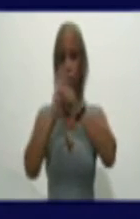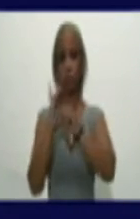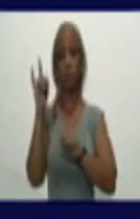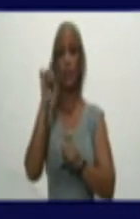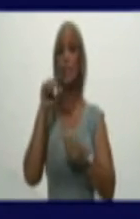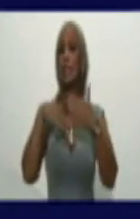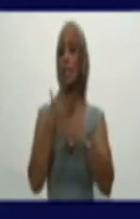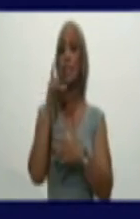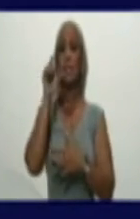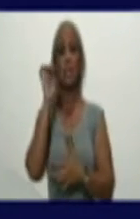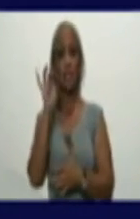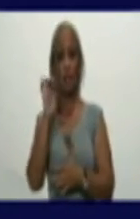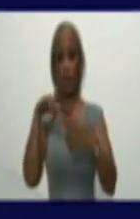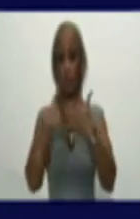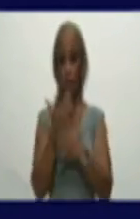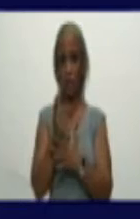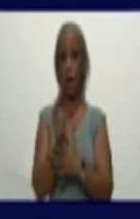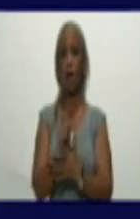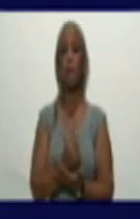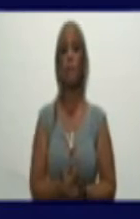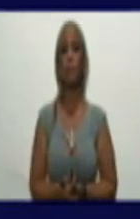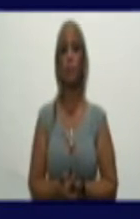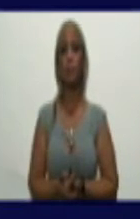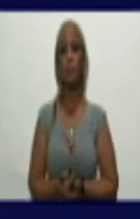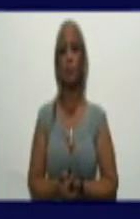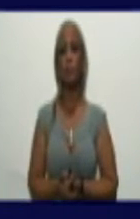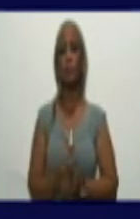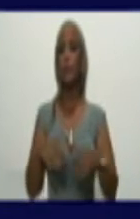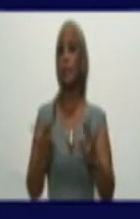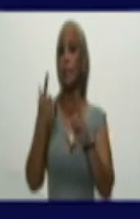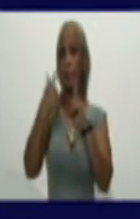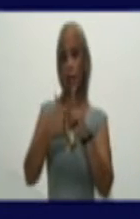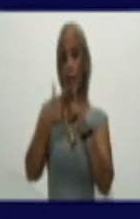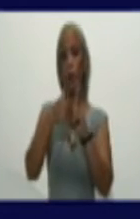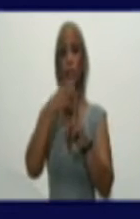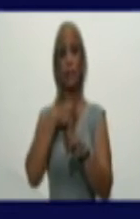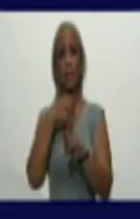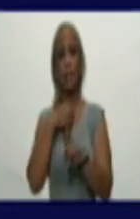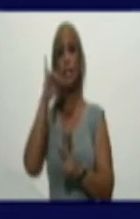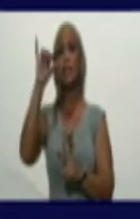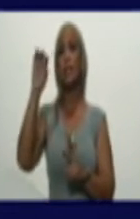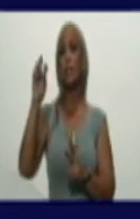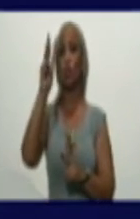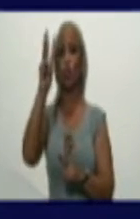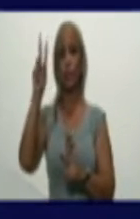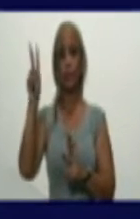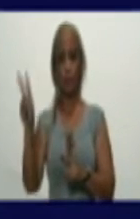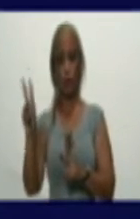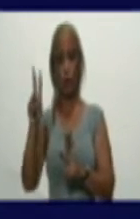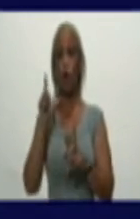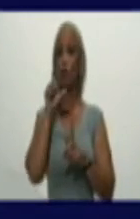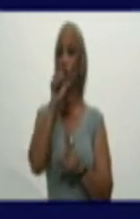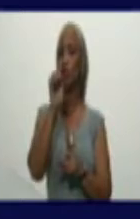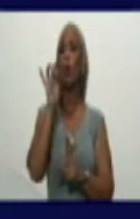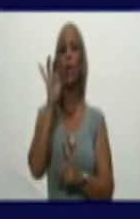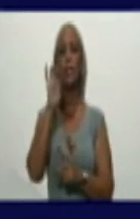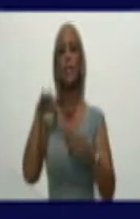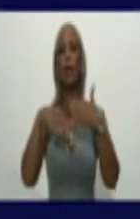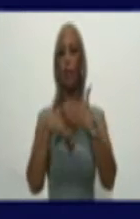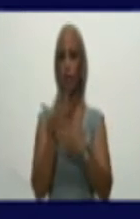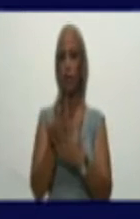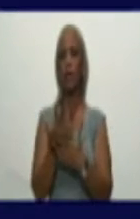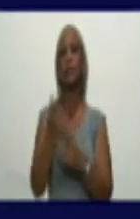una tasa de 543,4. Y Bayamo, que tiene 632 casos en los últimos 15 días y una